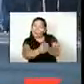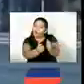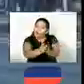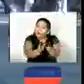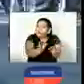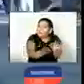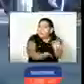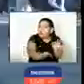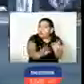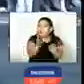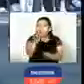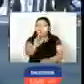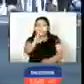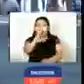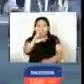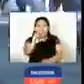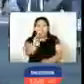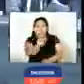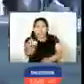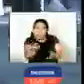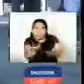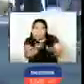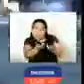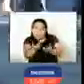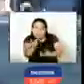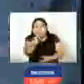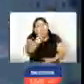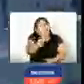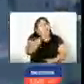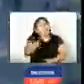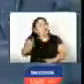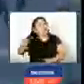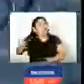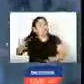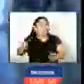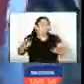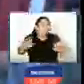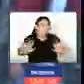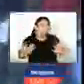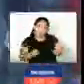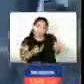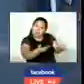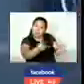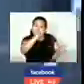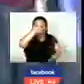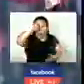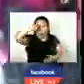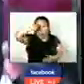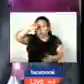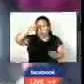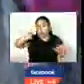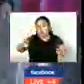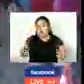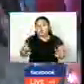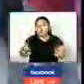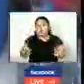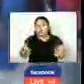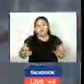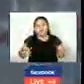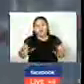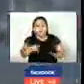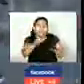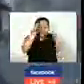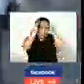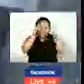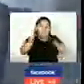de no más de 20 personas que también, por cierto, les hemos ofertado trabajo y que han optado